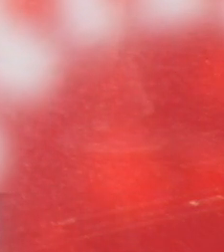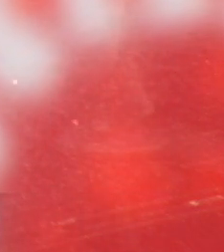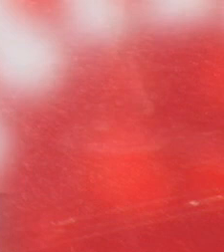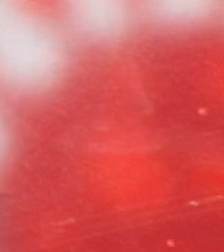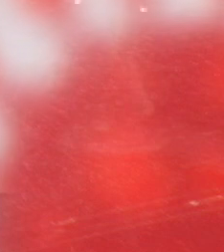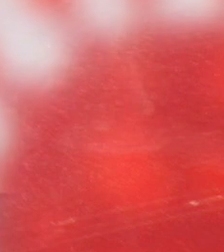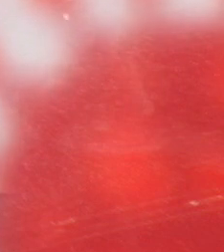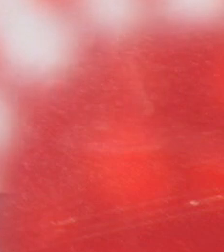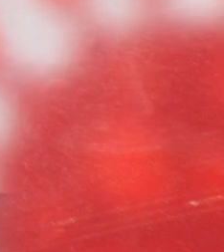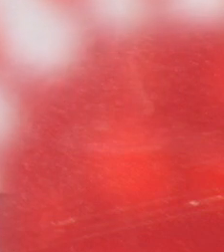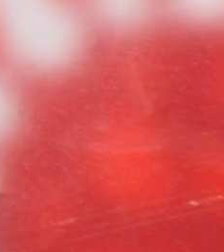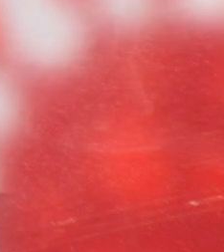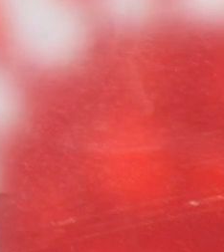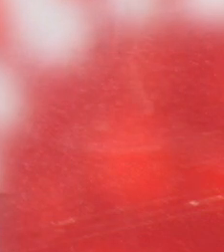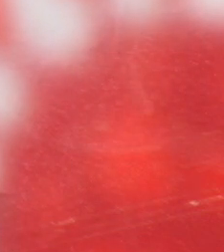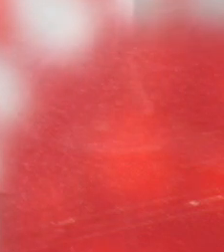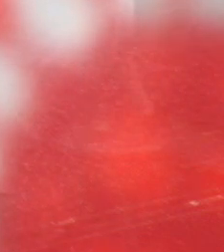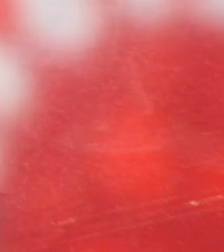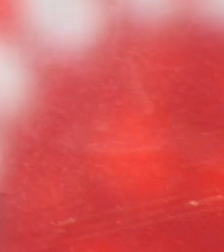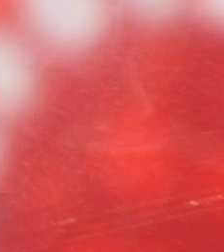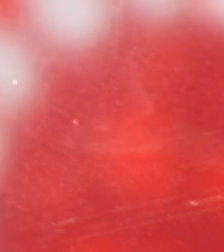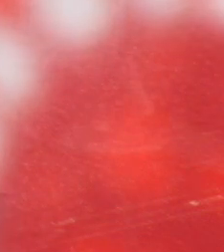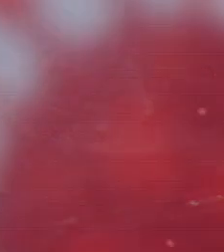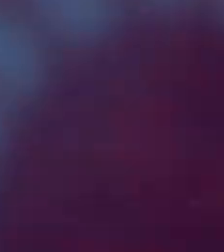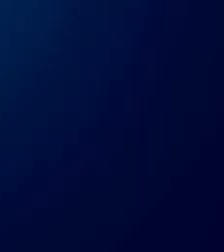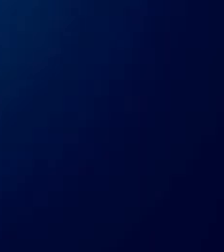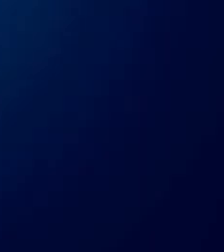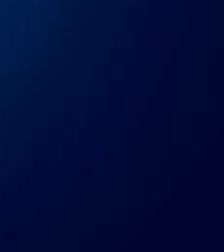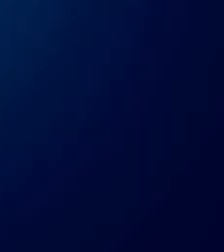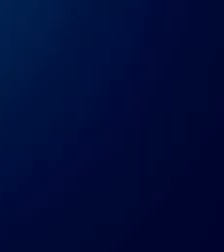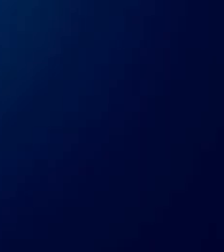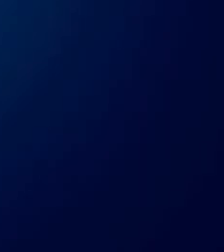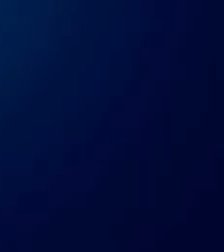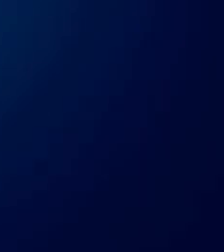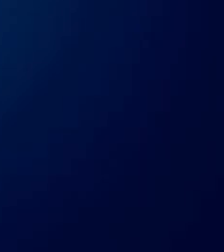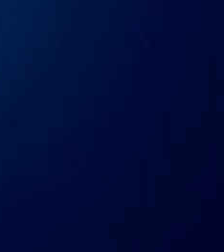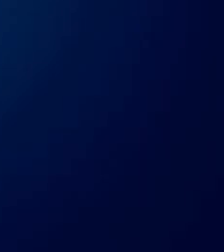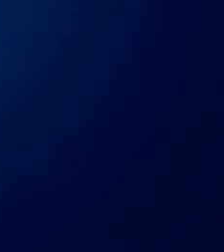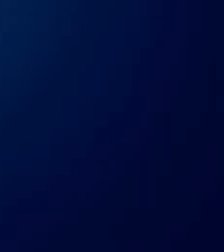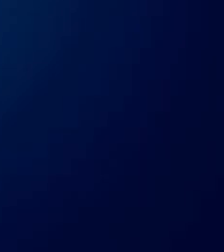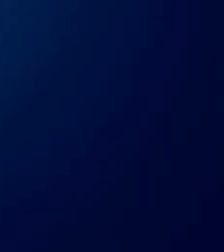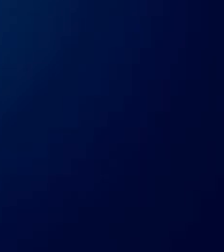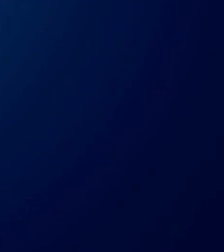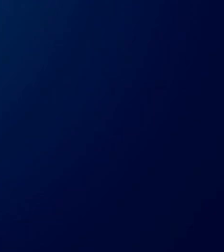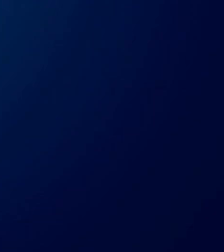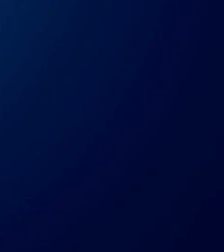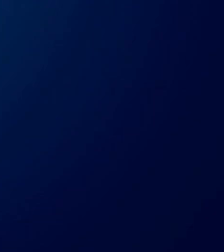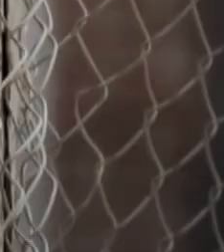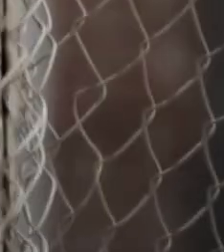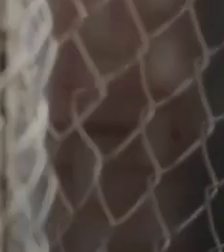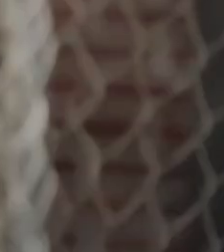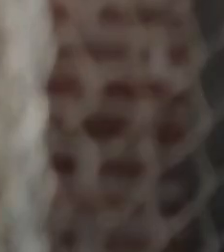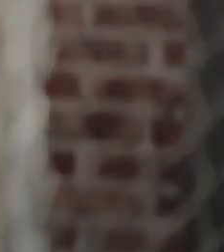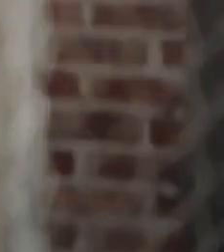de febrero a las 3:30 de la tarde, por 13, Costa Rica Televisión.